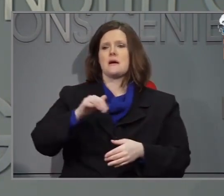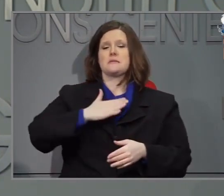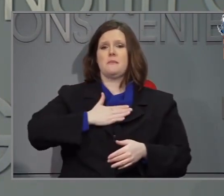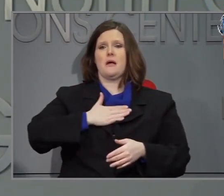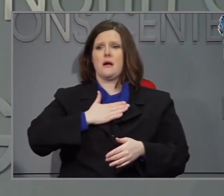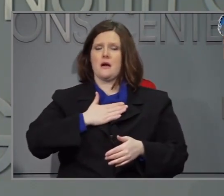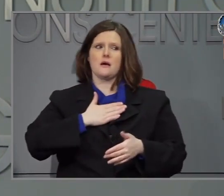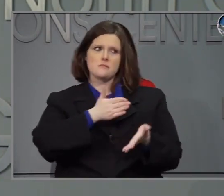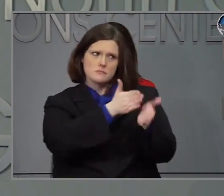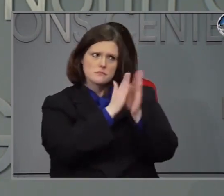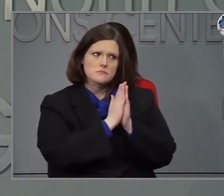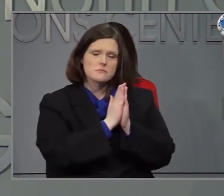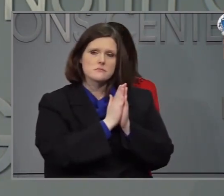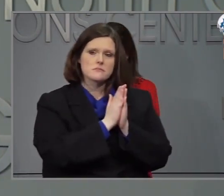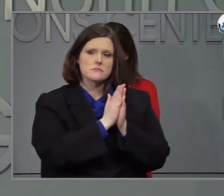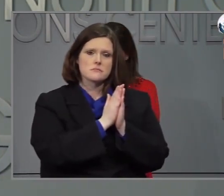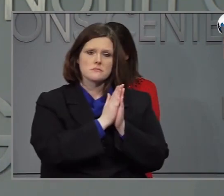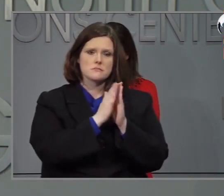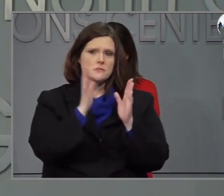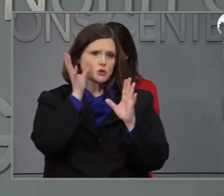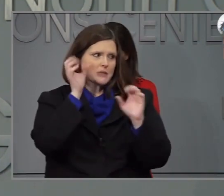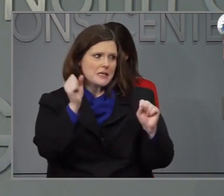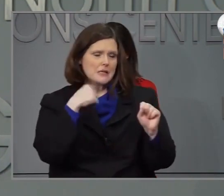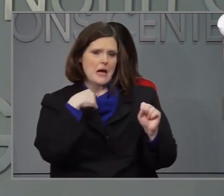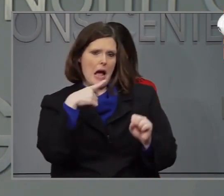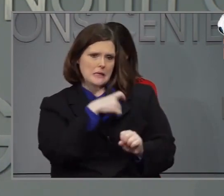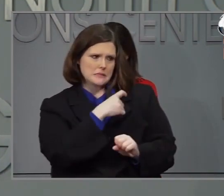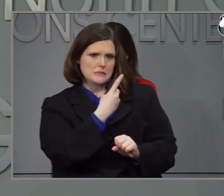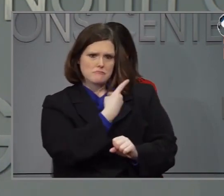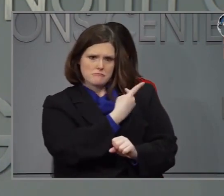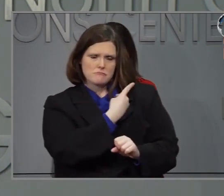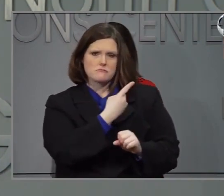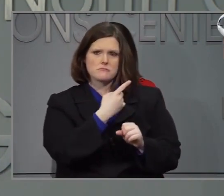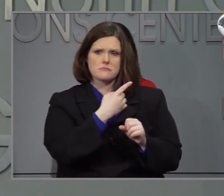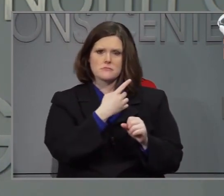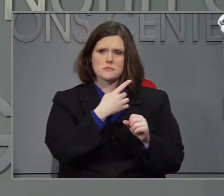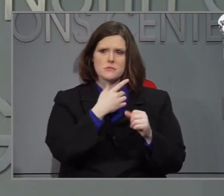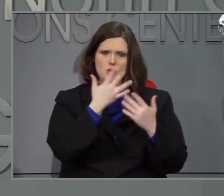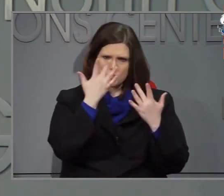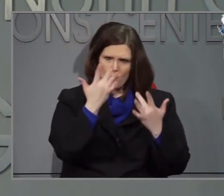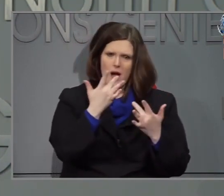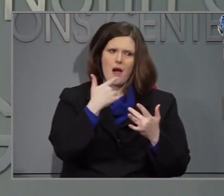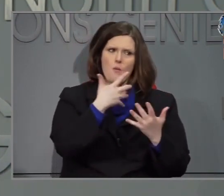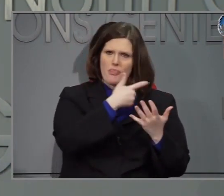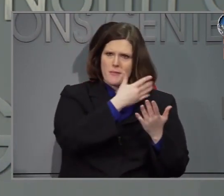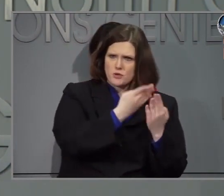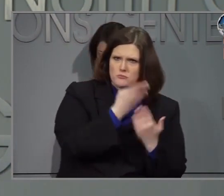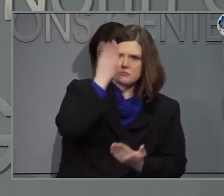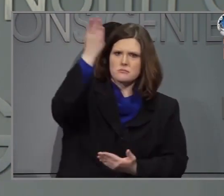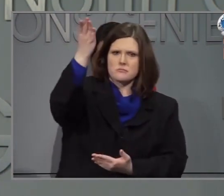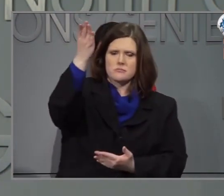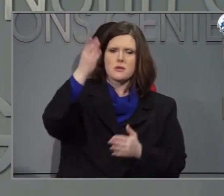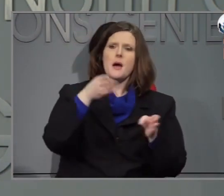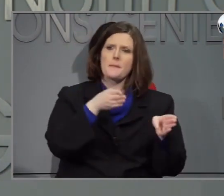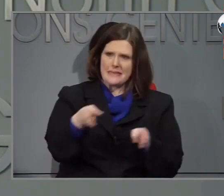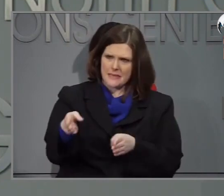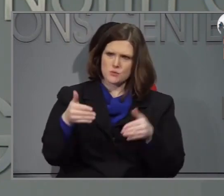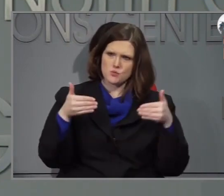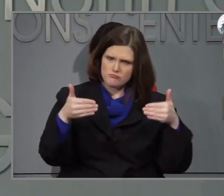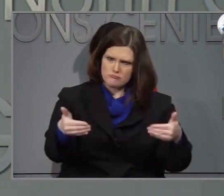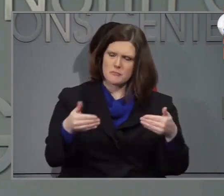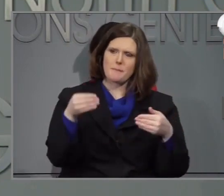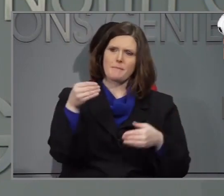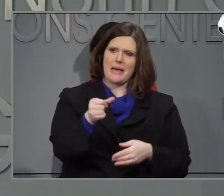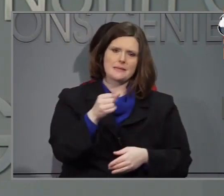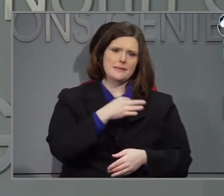es lo que yo he solicitado al superintendente y a la junta escolar educativa este es nuestro